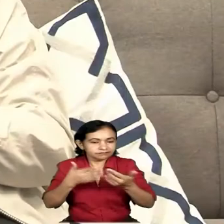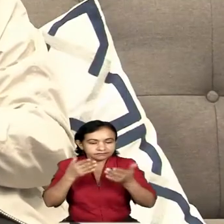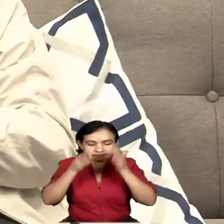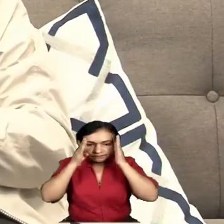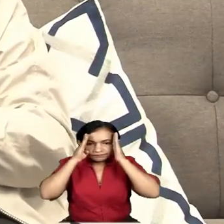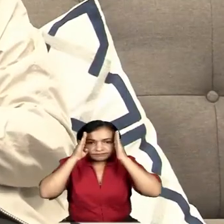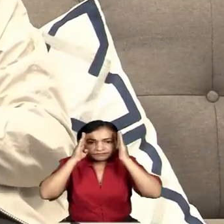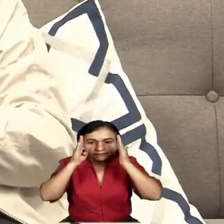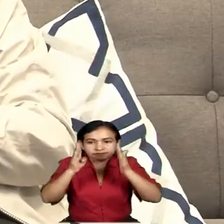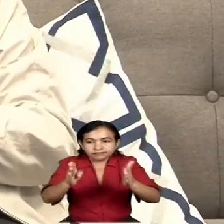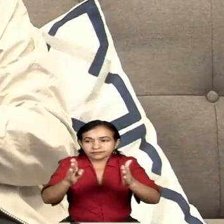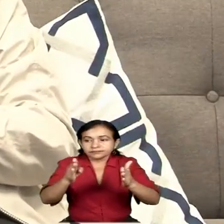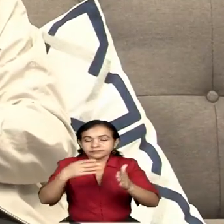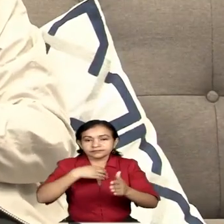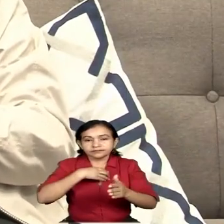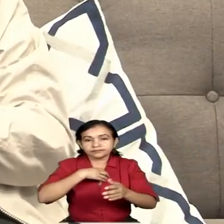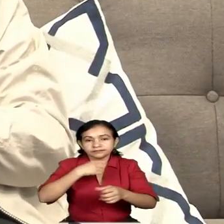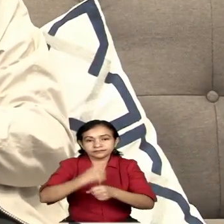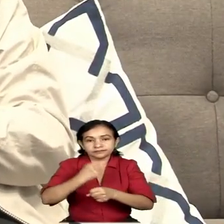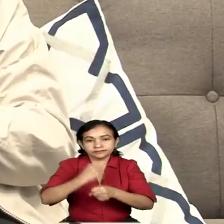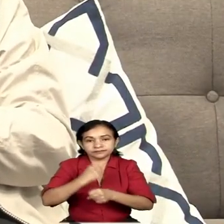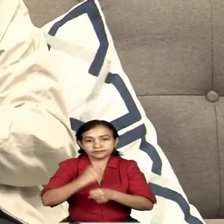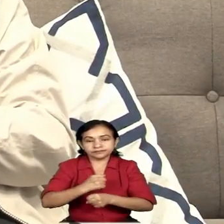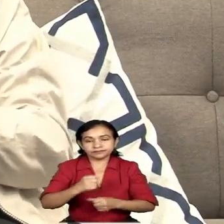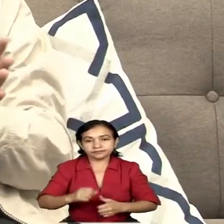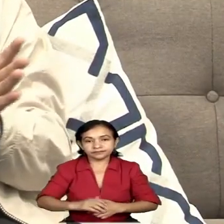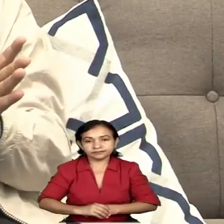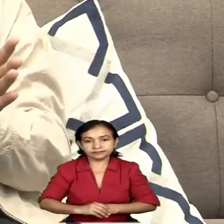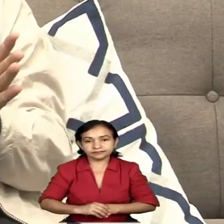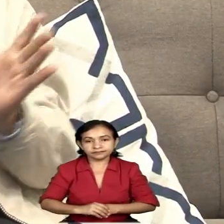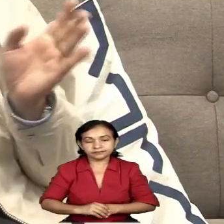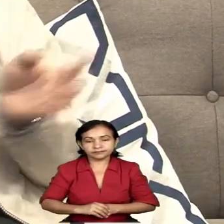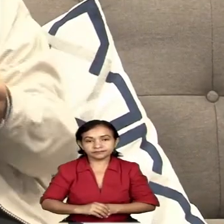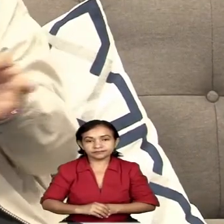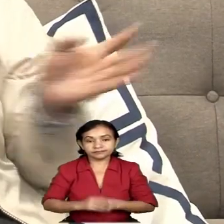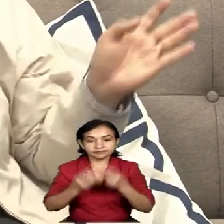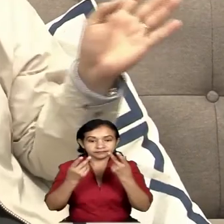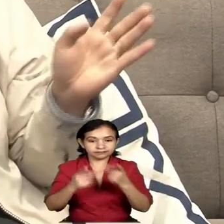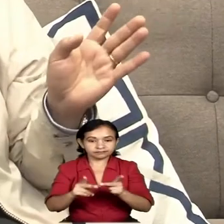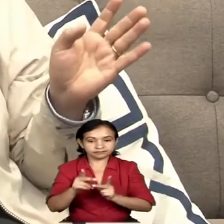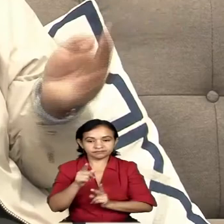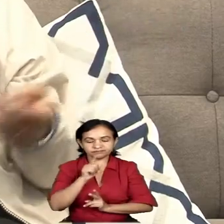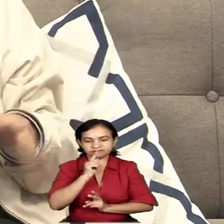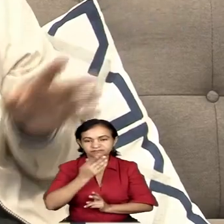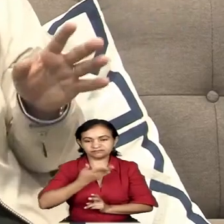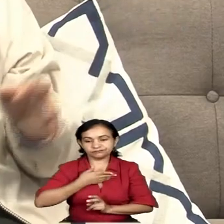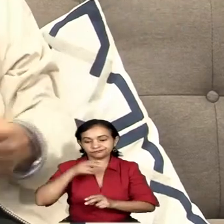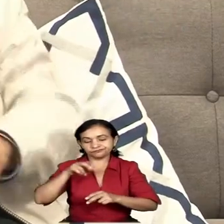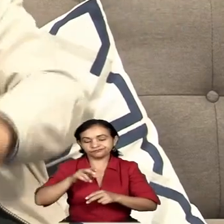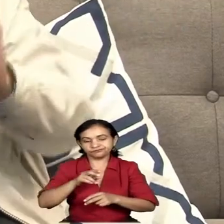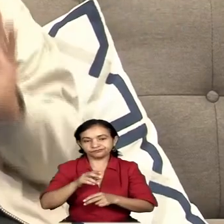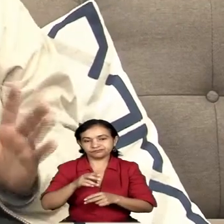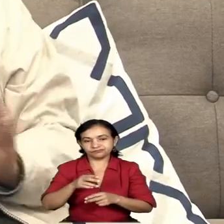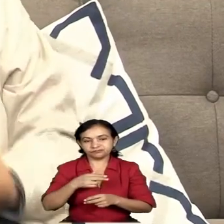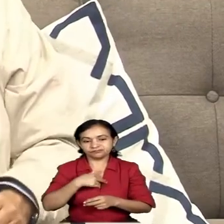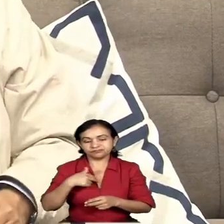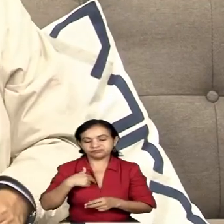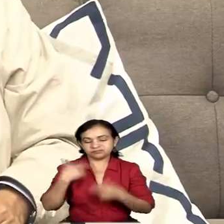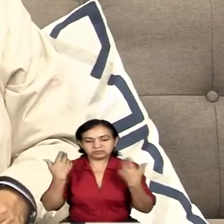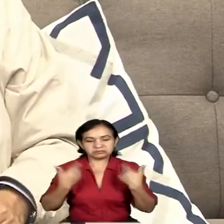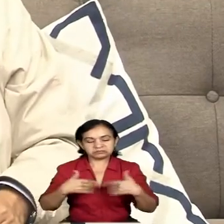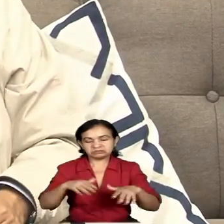mejor. Cuando vos estás simplemente por cumplir, pues lo haces de cualquier